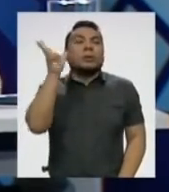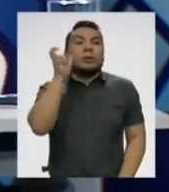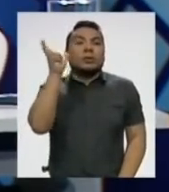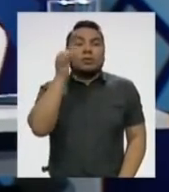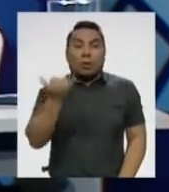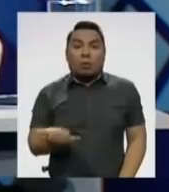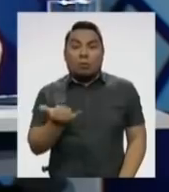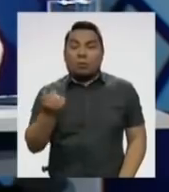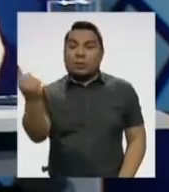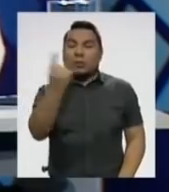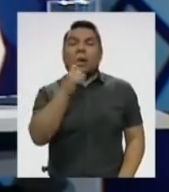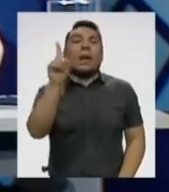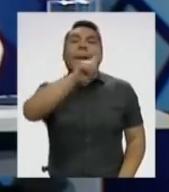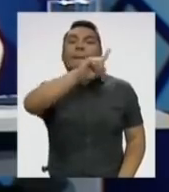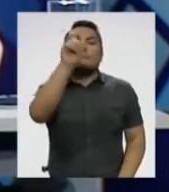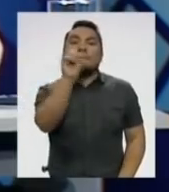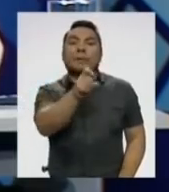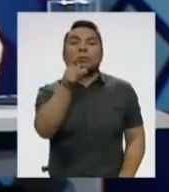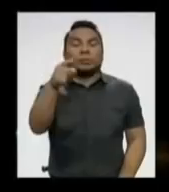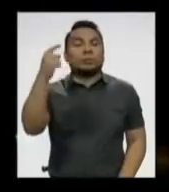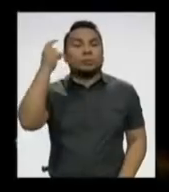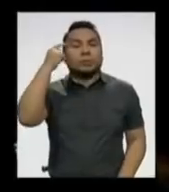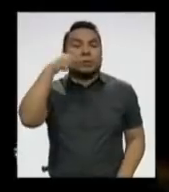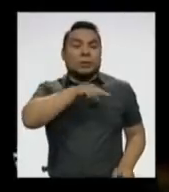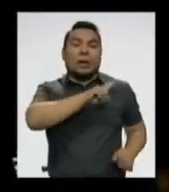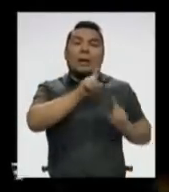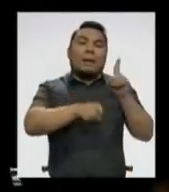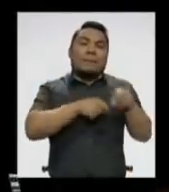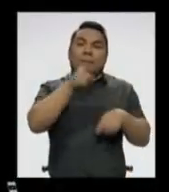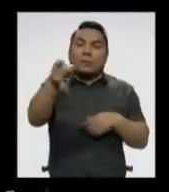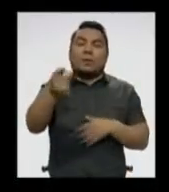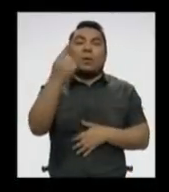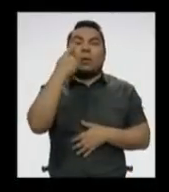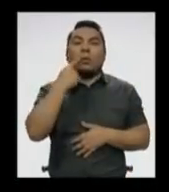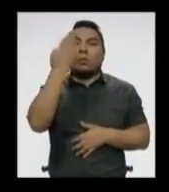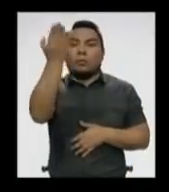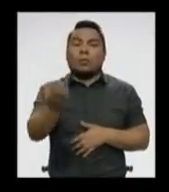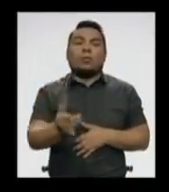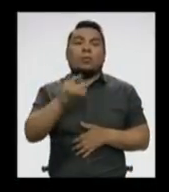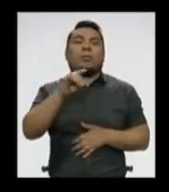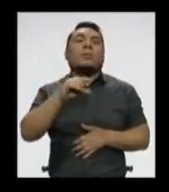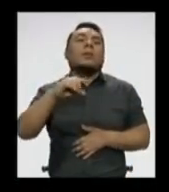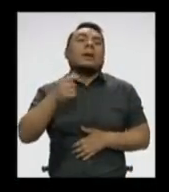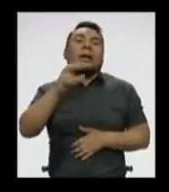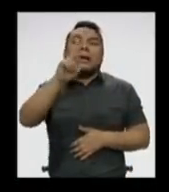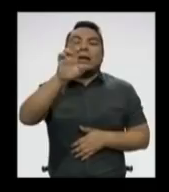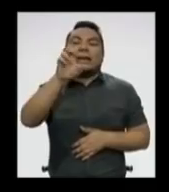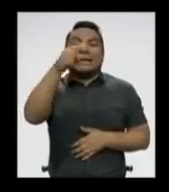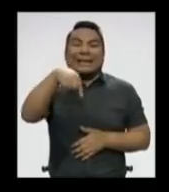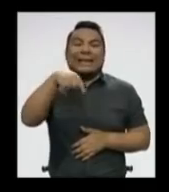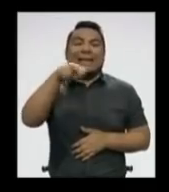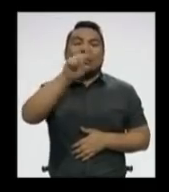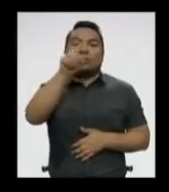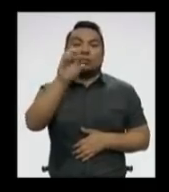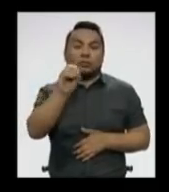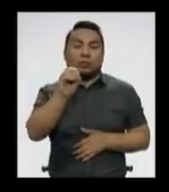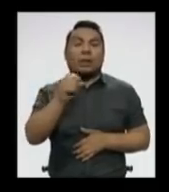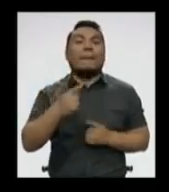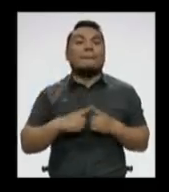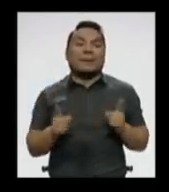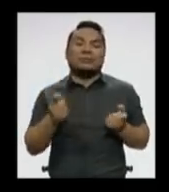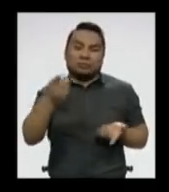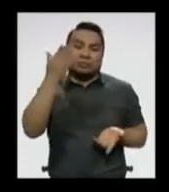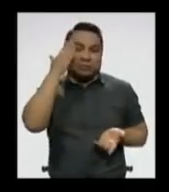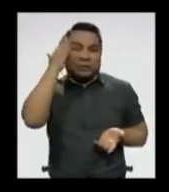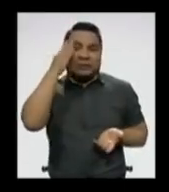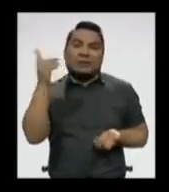este punto la pregunta que los ciudadanos de Lima formulan al aspirante Renzo Reyardo, que como se ha contado ya no nos acompaña esta